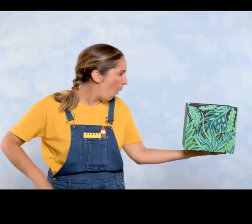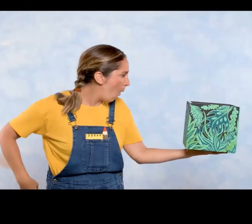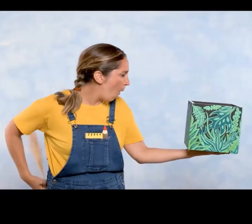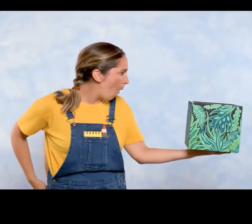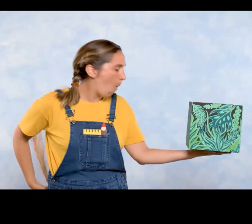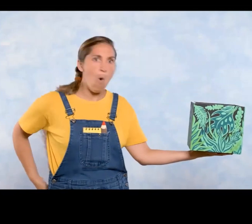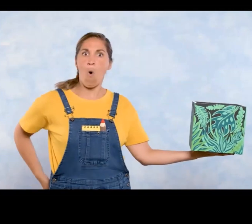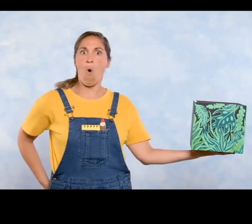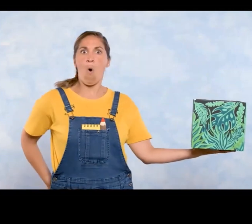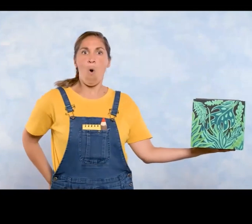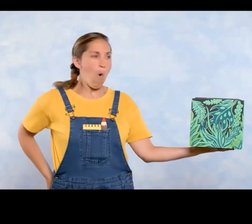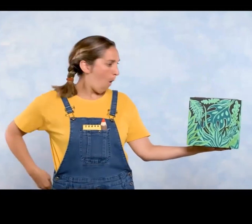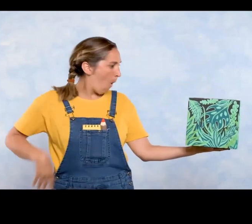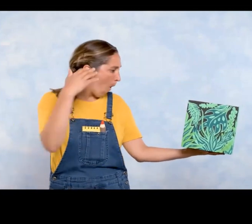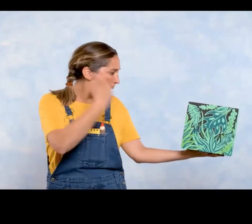¡Guau!